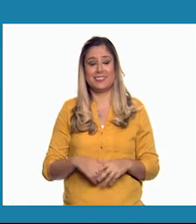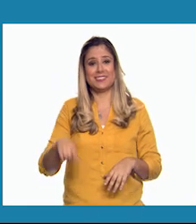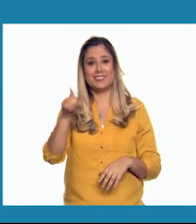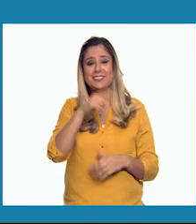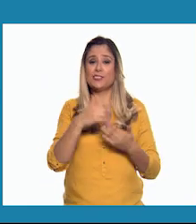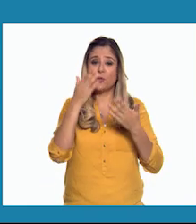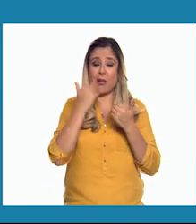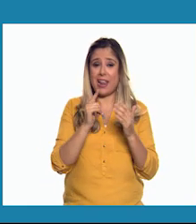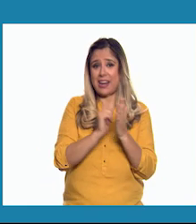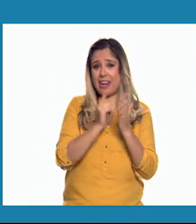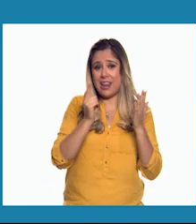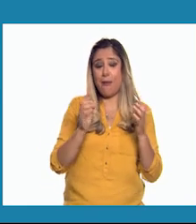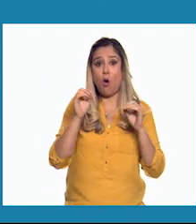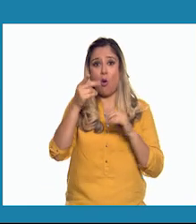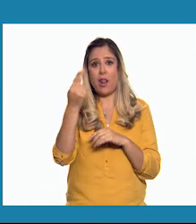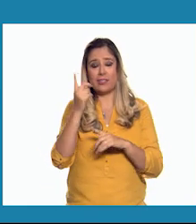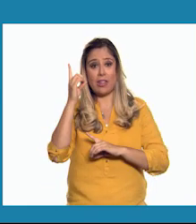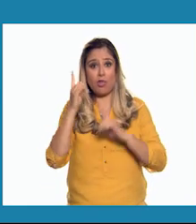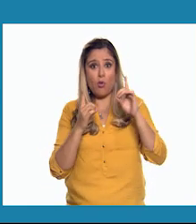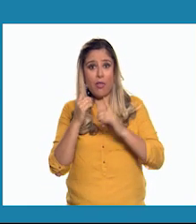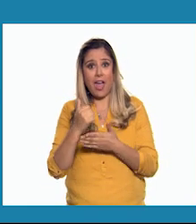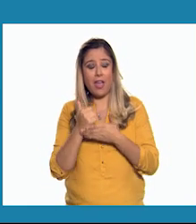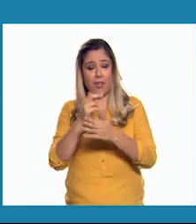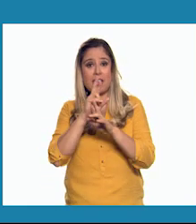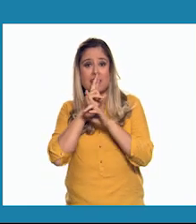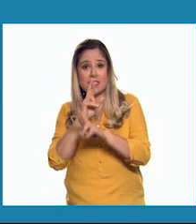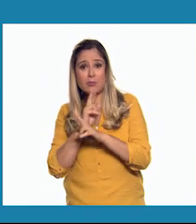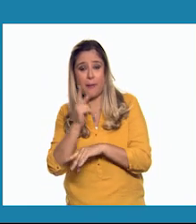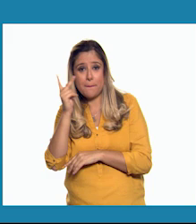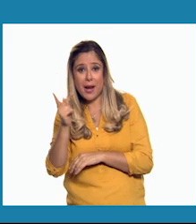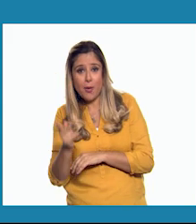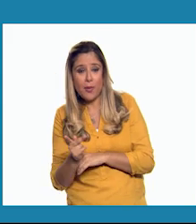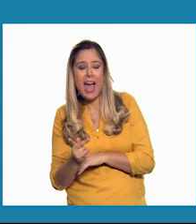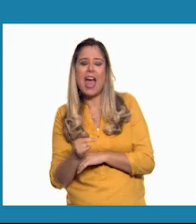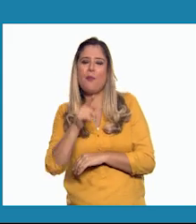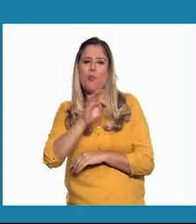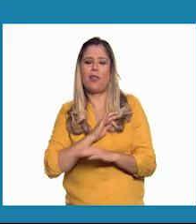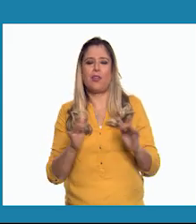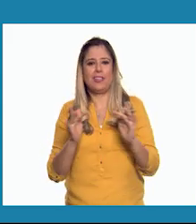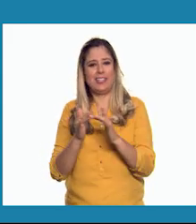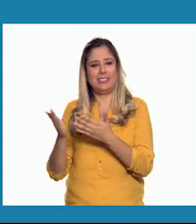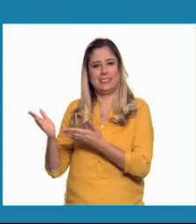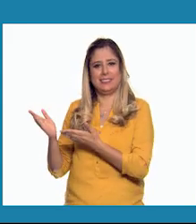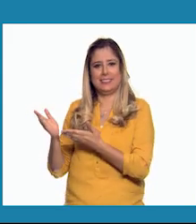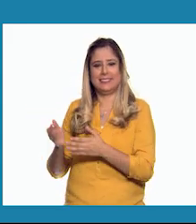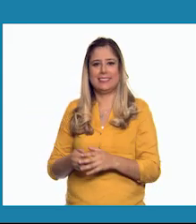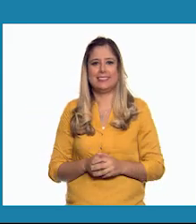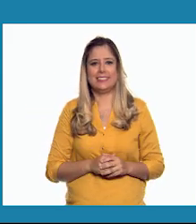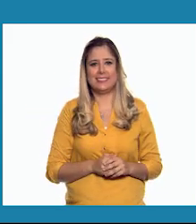Si no tienes el libro de texto o necesitas ayuda para responder las preguntas, contáctanos.